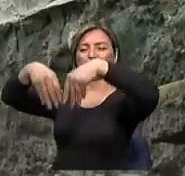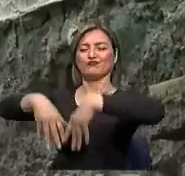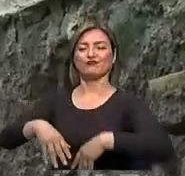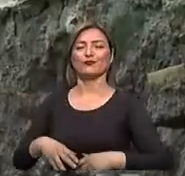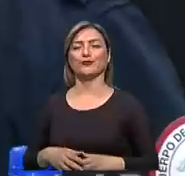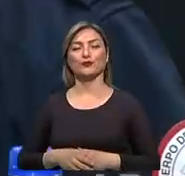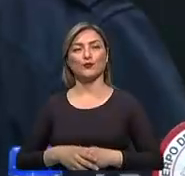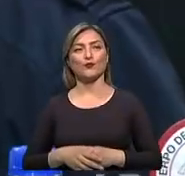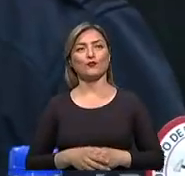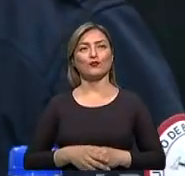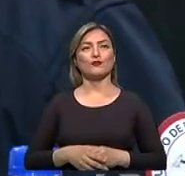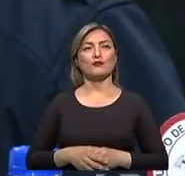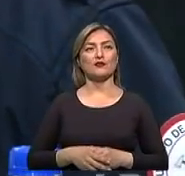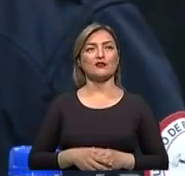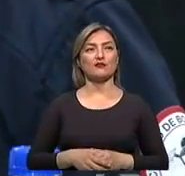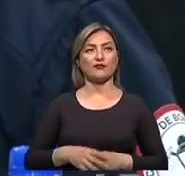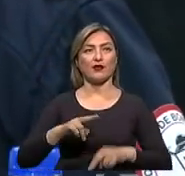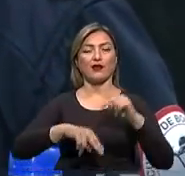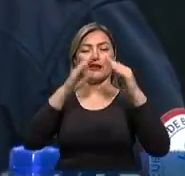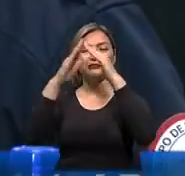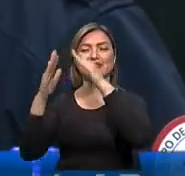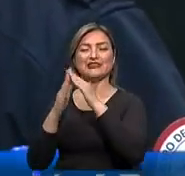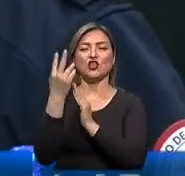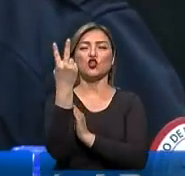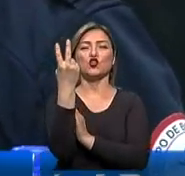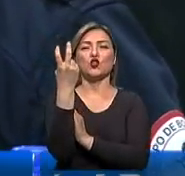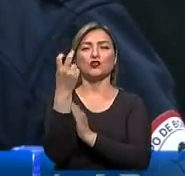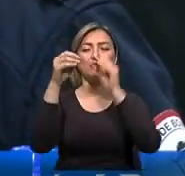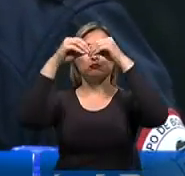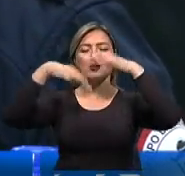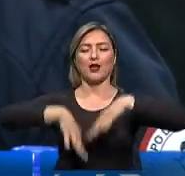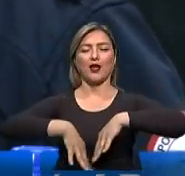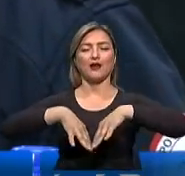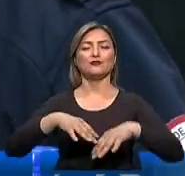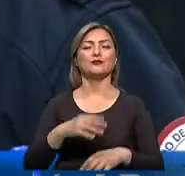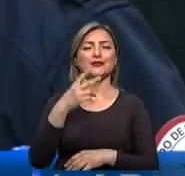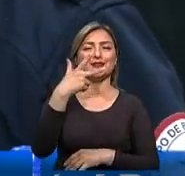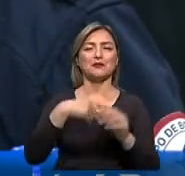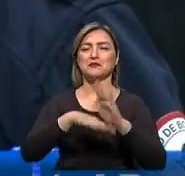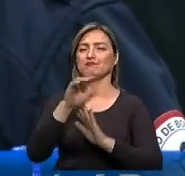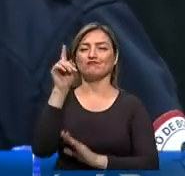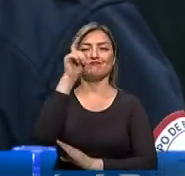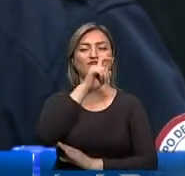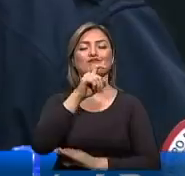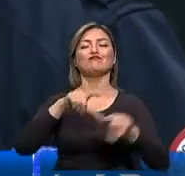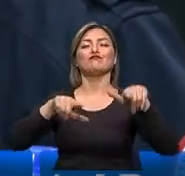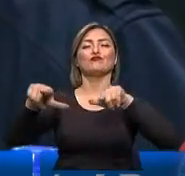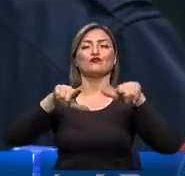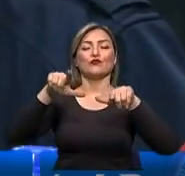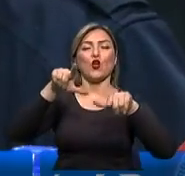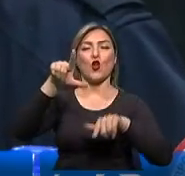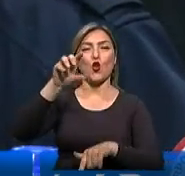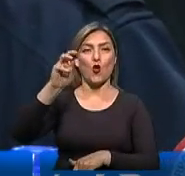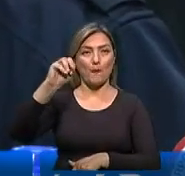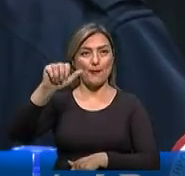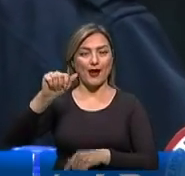lluvias. Existieron 12 colapsos estructurales, de los cuales 3 fueron los de mayor complicación, ubicados en el sector de la Loma Grande,